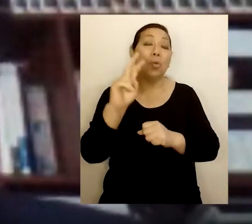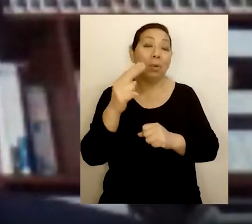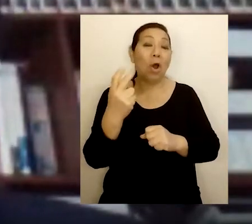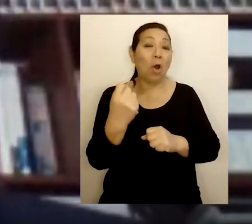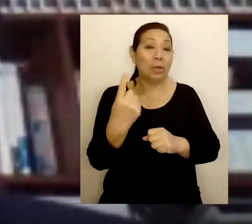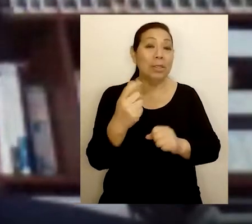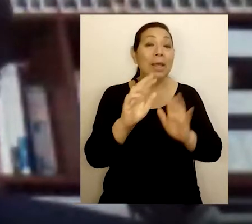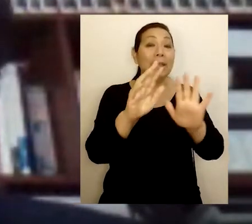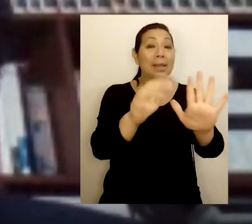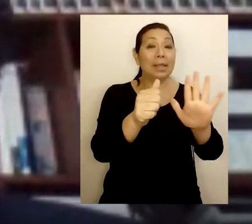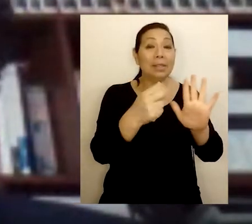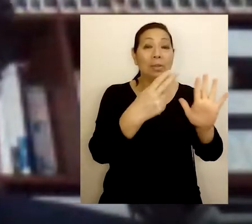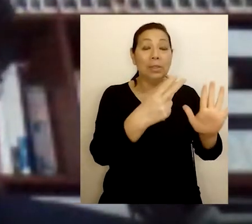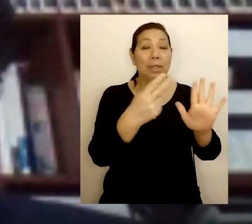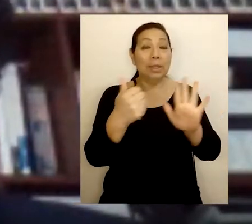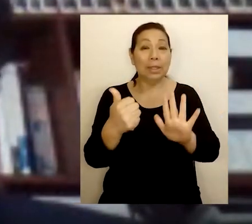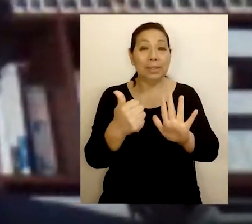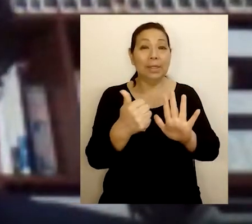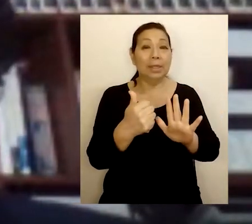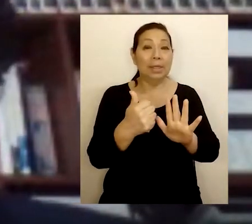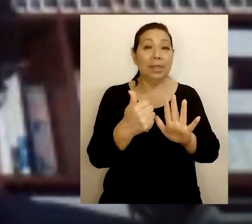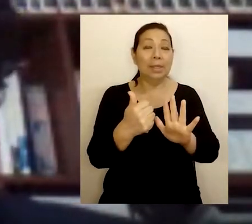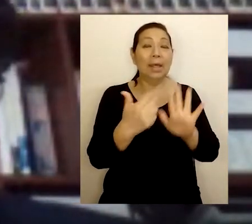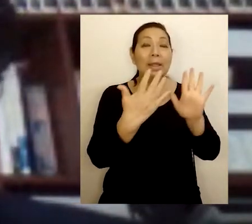383-2011 y